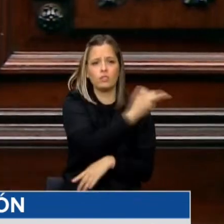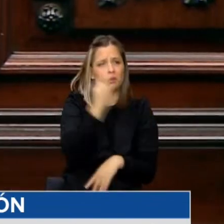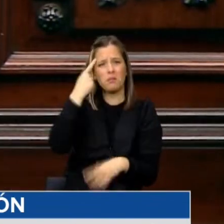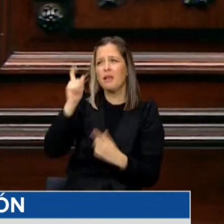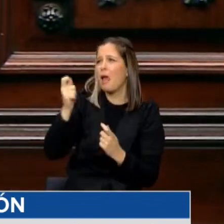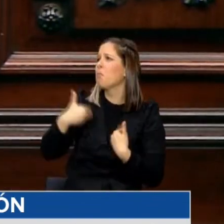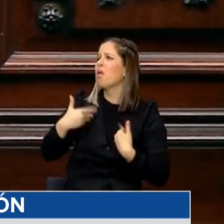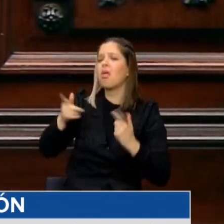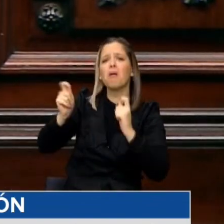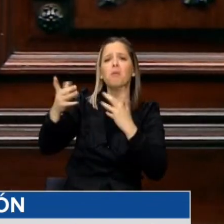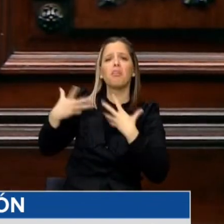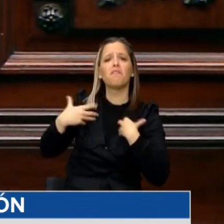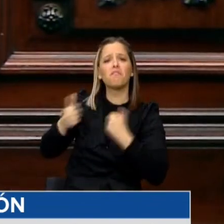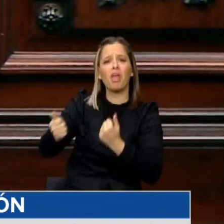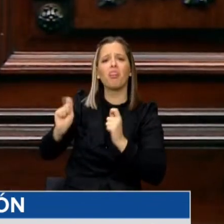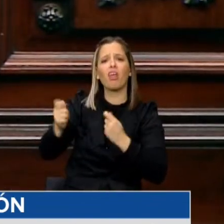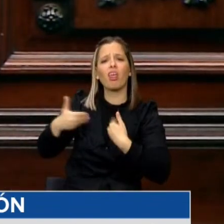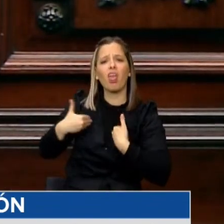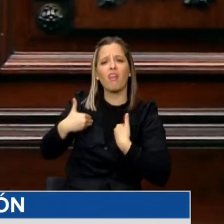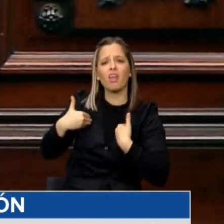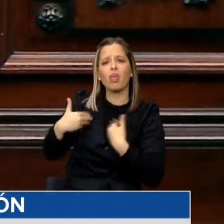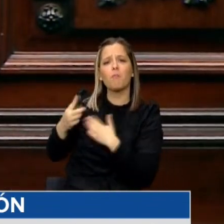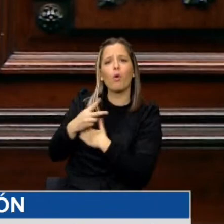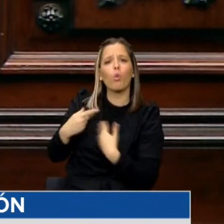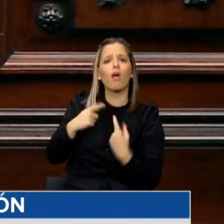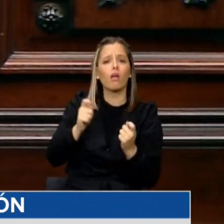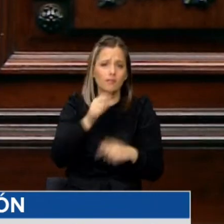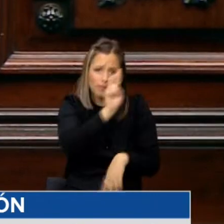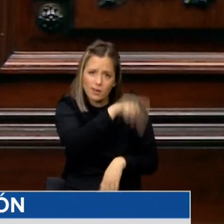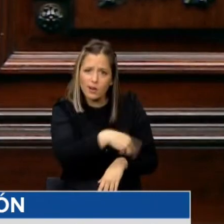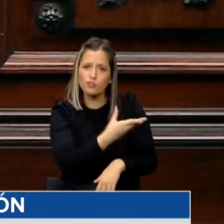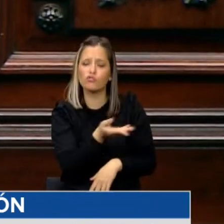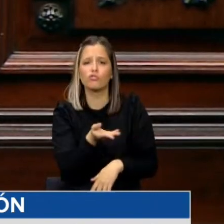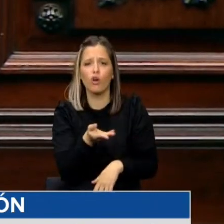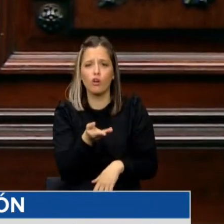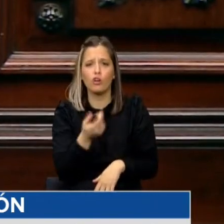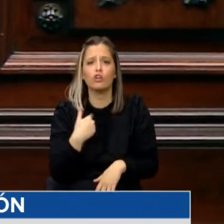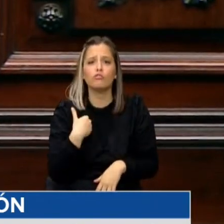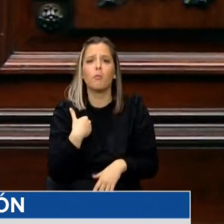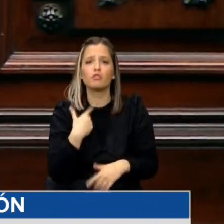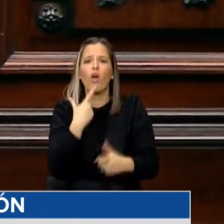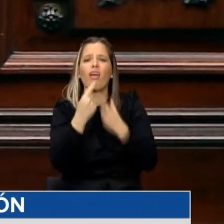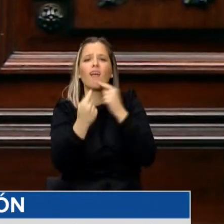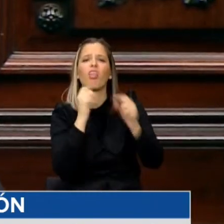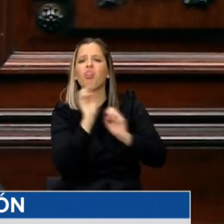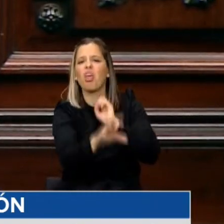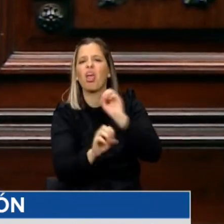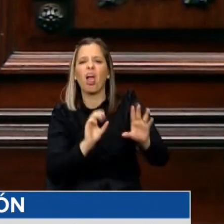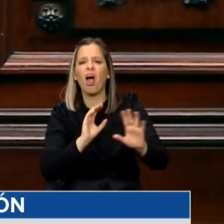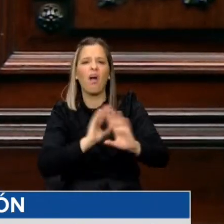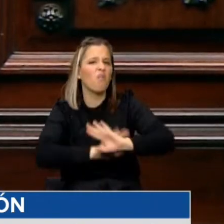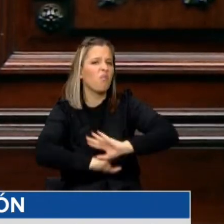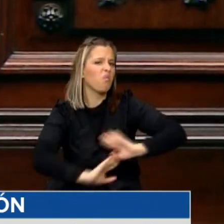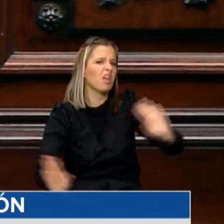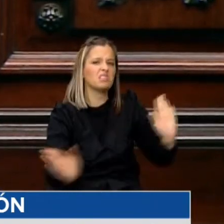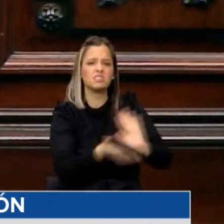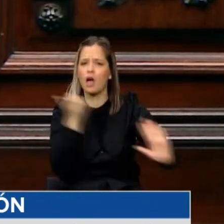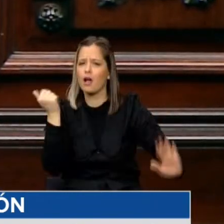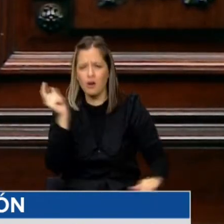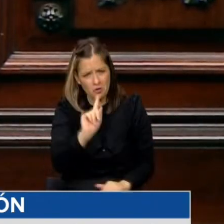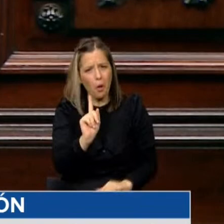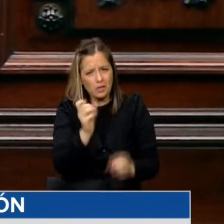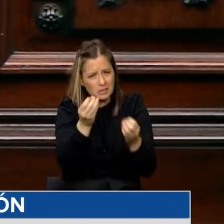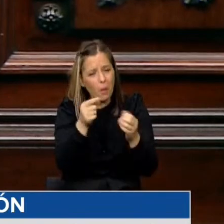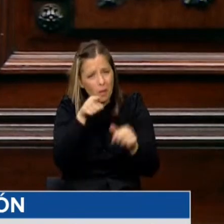razón. Entonces yo invito no a eliminar la crítica es parte del debate, es parte